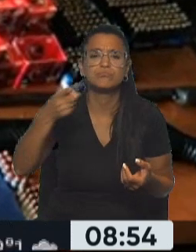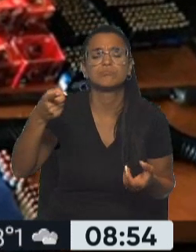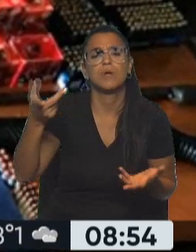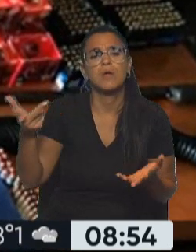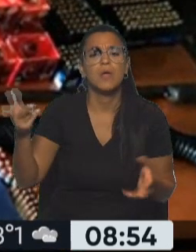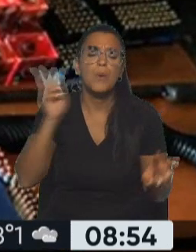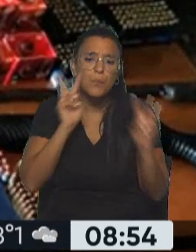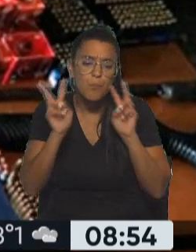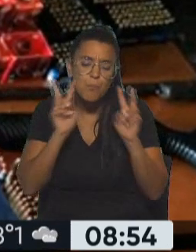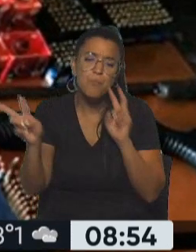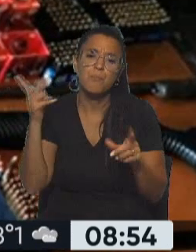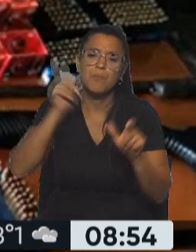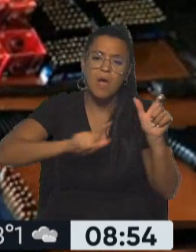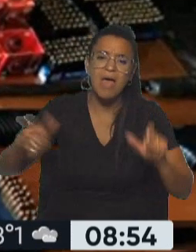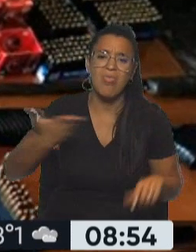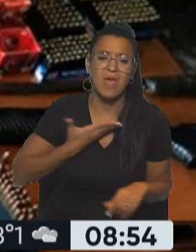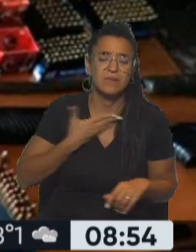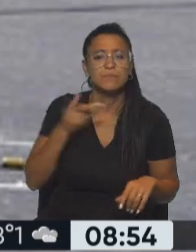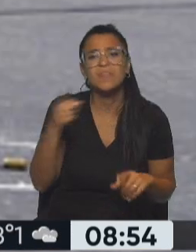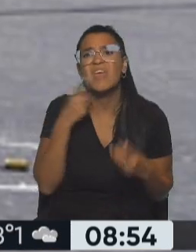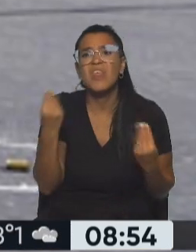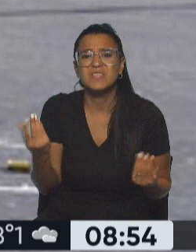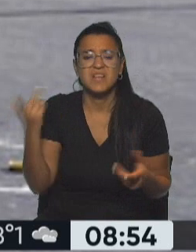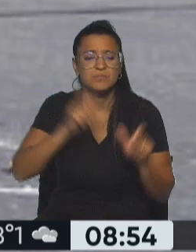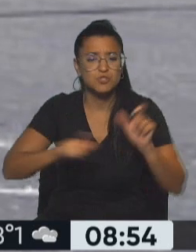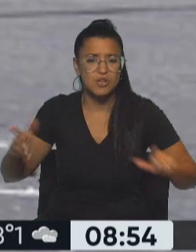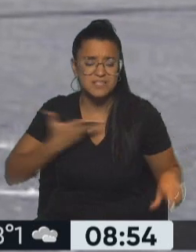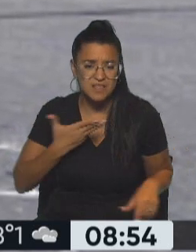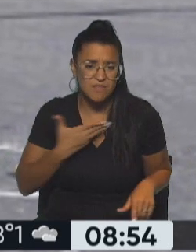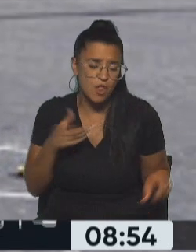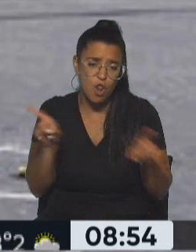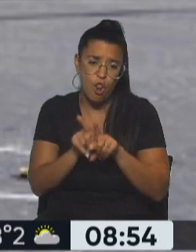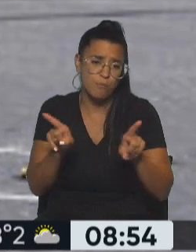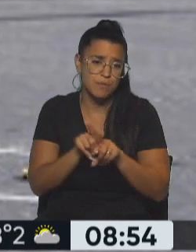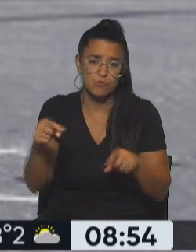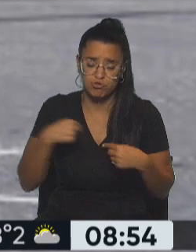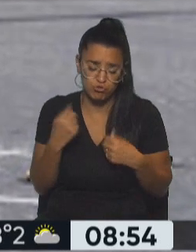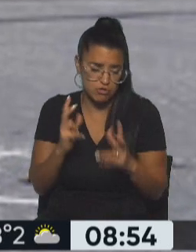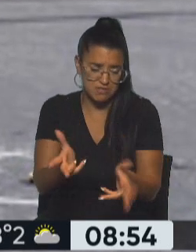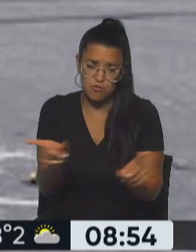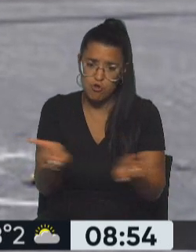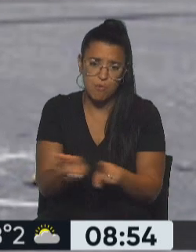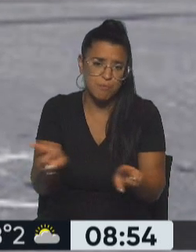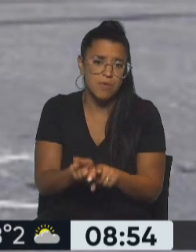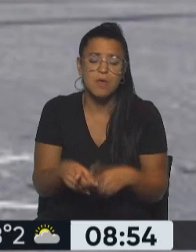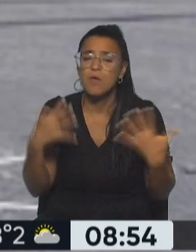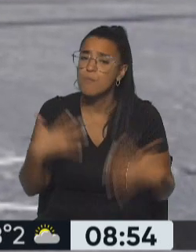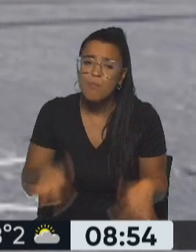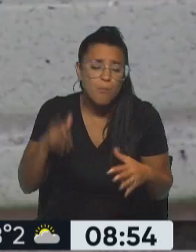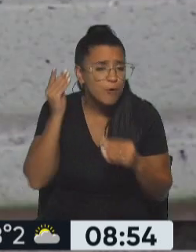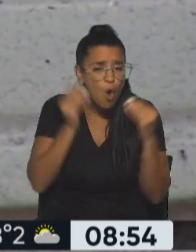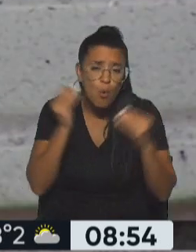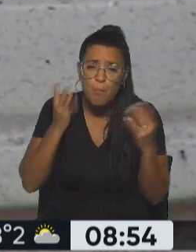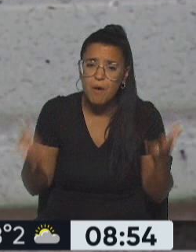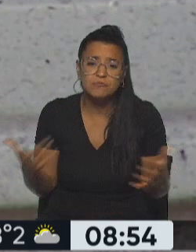precisamente escuchando a la gente de Santa Fe y lo que dice la gente de Santa Fe es exactamente lo mismo que estoy diciendo yo. El dolor de cabeza es muy grande,